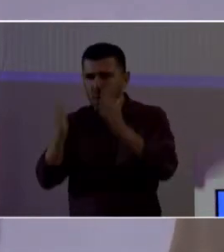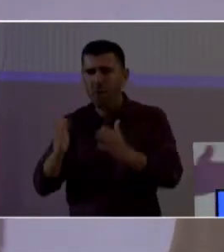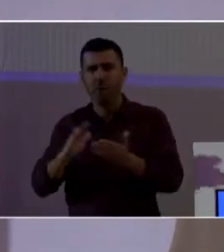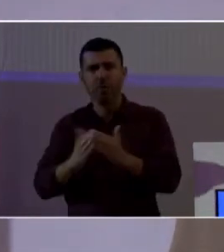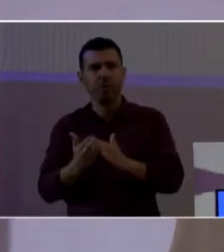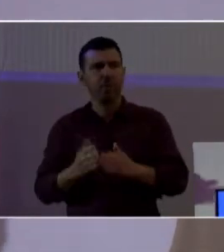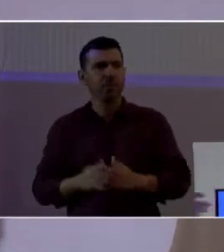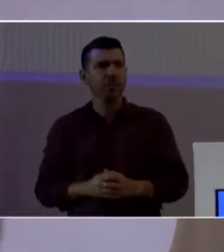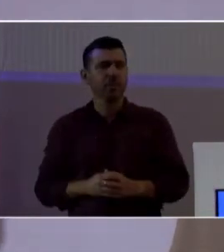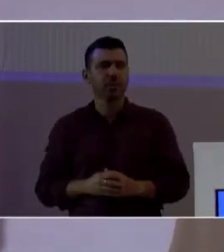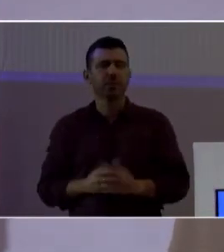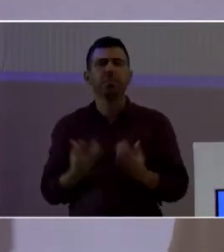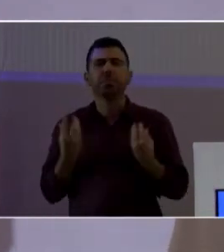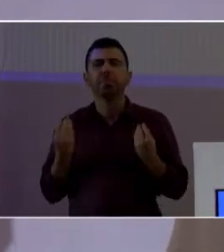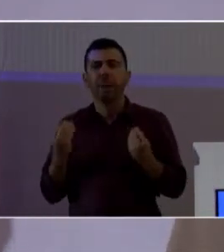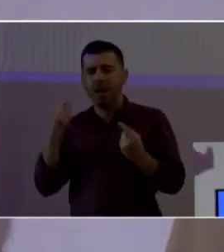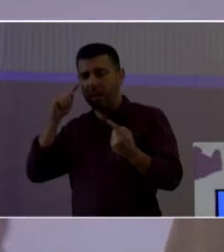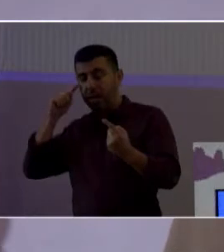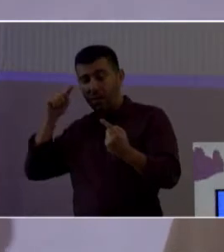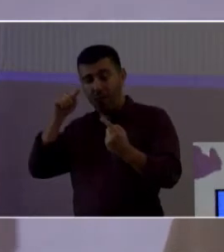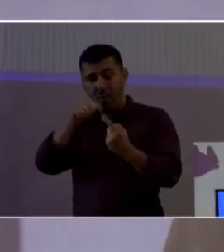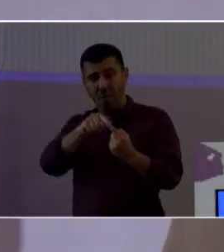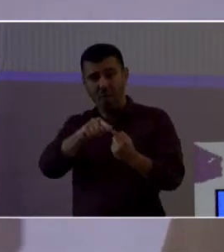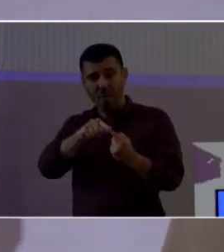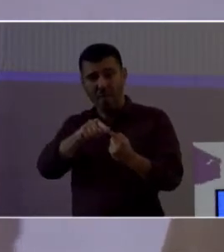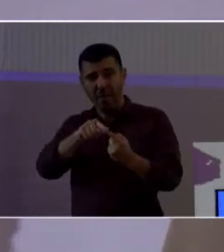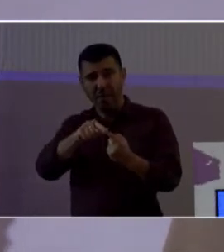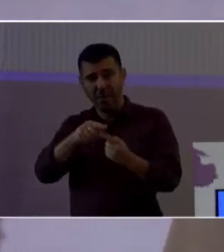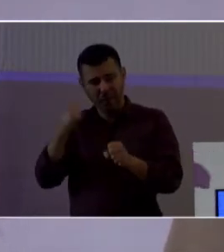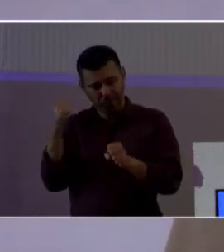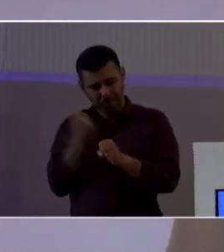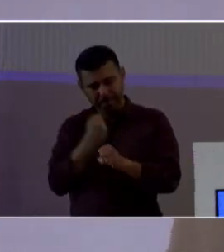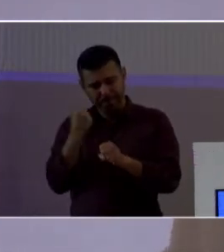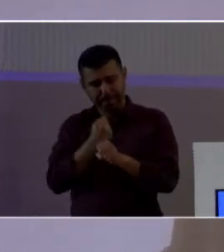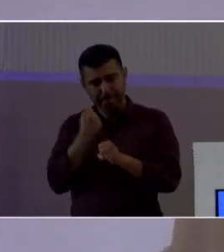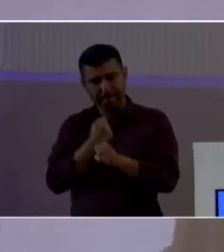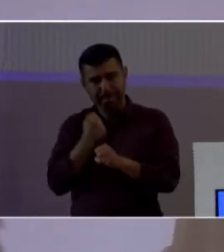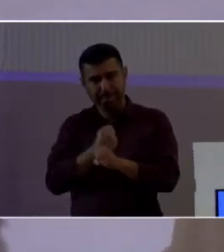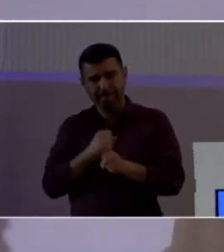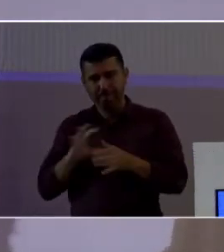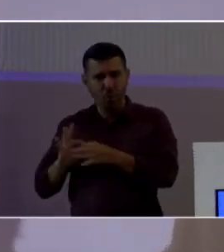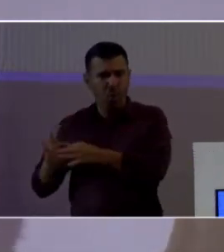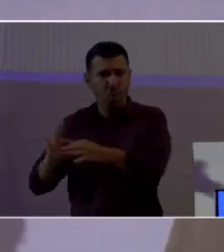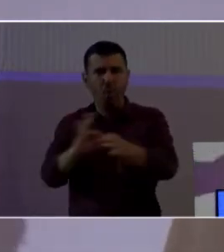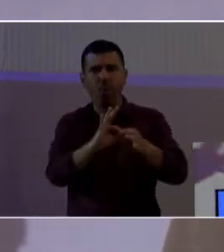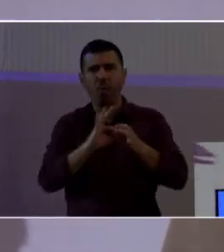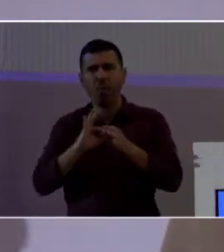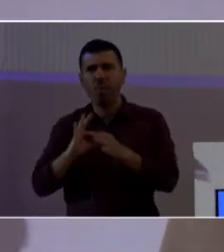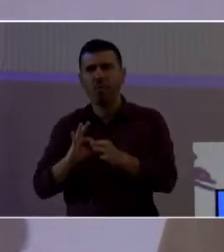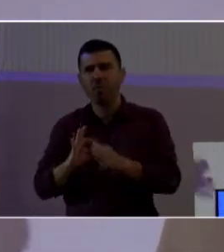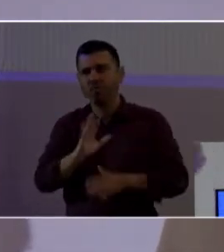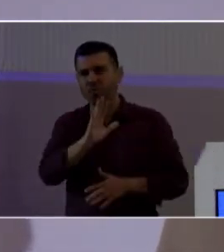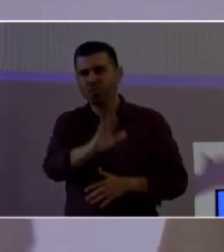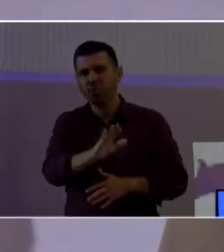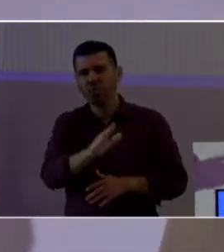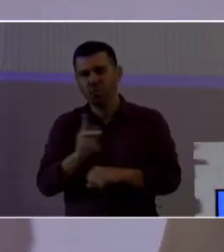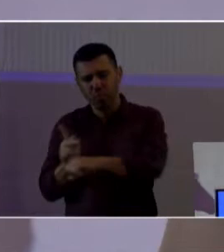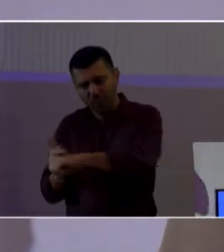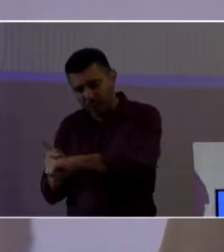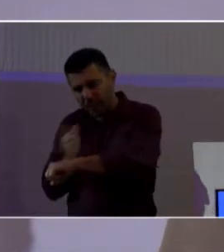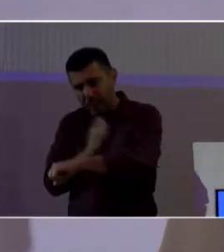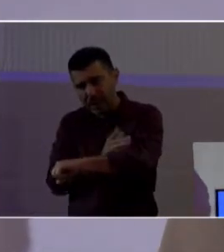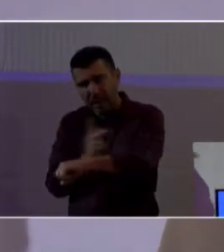los objetivos que nos hemos trazado, que es la construcción conjunta de ese proceso, de ese tránsito a la